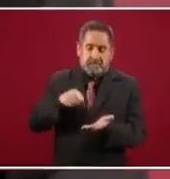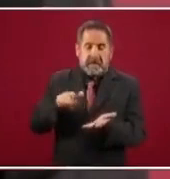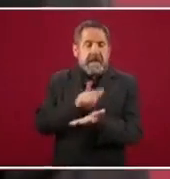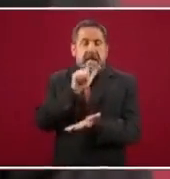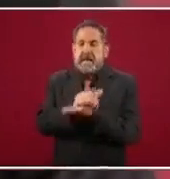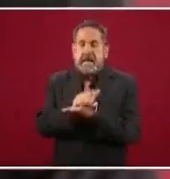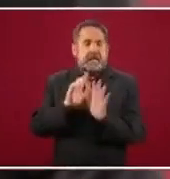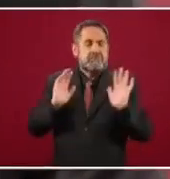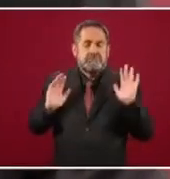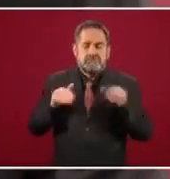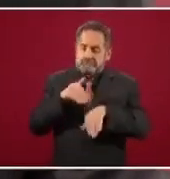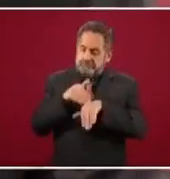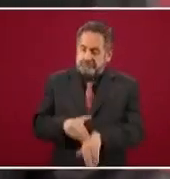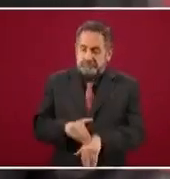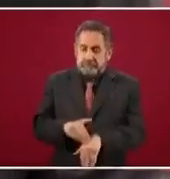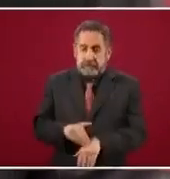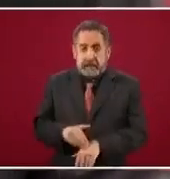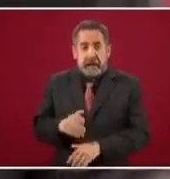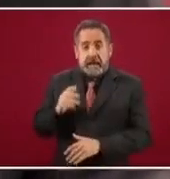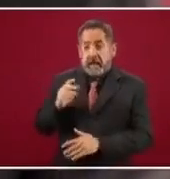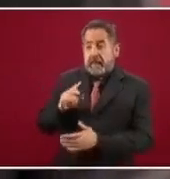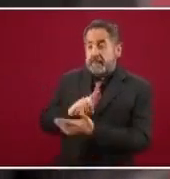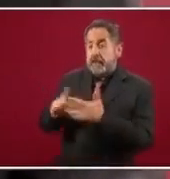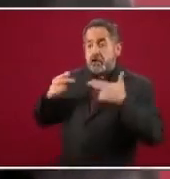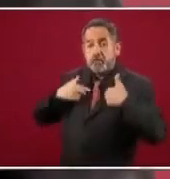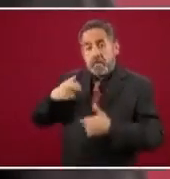violar derechos humanos.